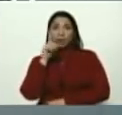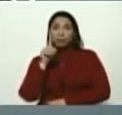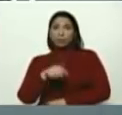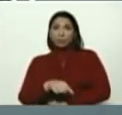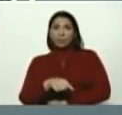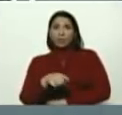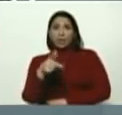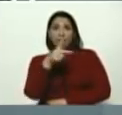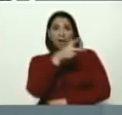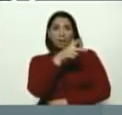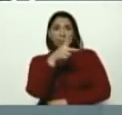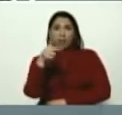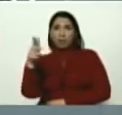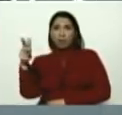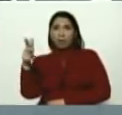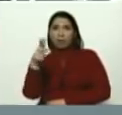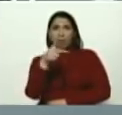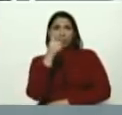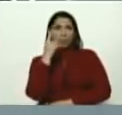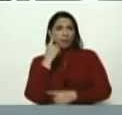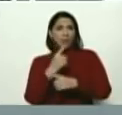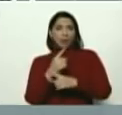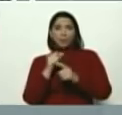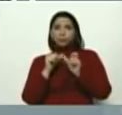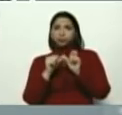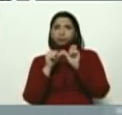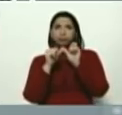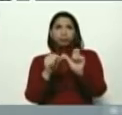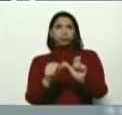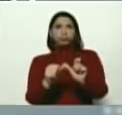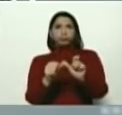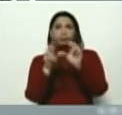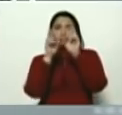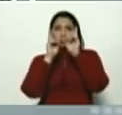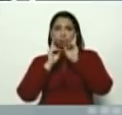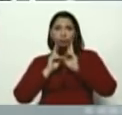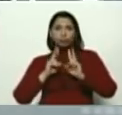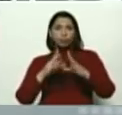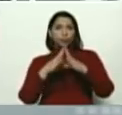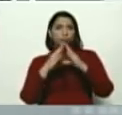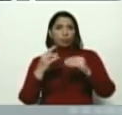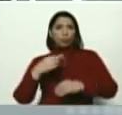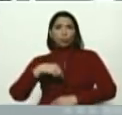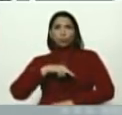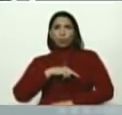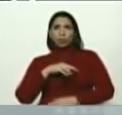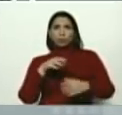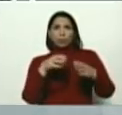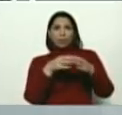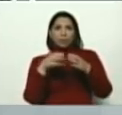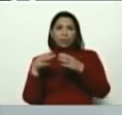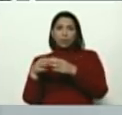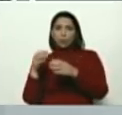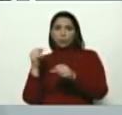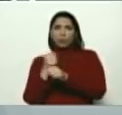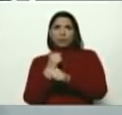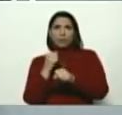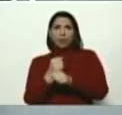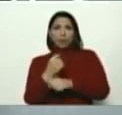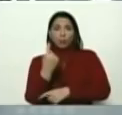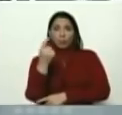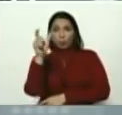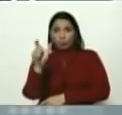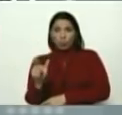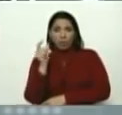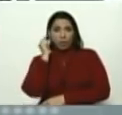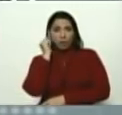a los camarógrafos, debemos permanentemente estar limpiando todos nuestros utensilios de trabajo. Esta es una